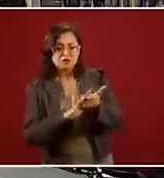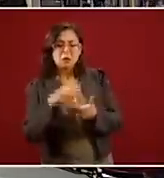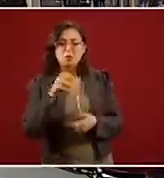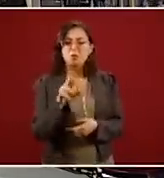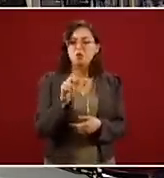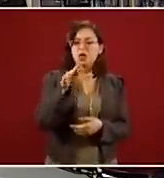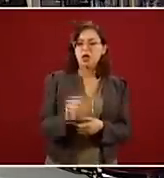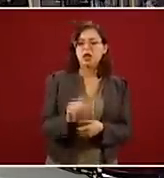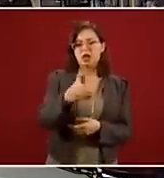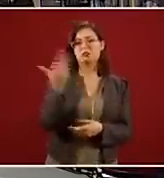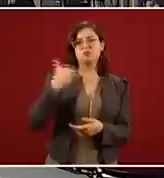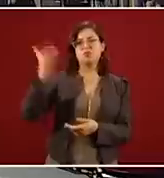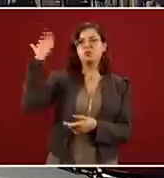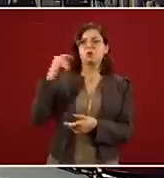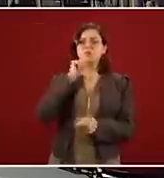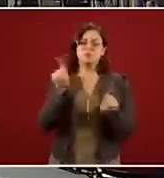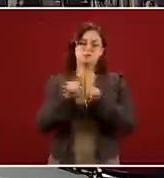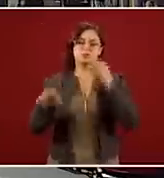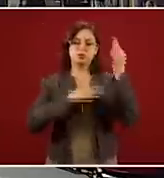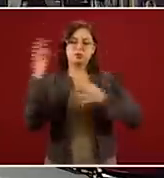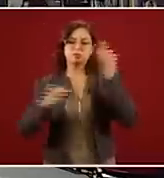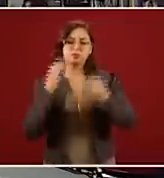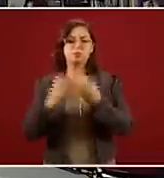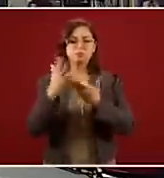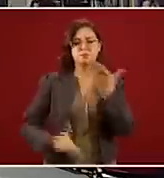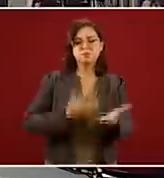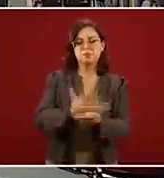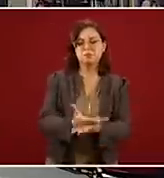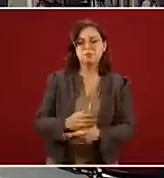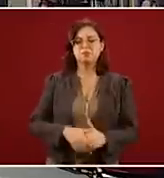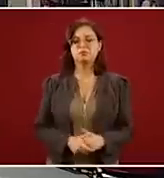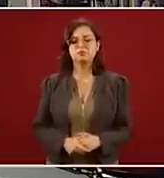en aquel tiempo, que también eran campañas, por cierto, cuando usted presentó los documentos?